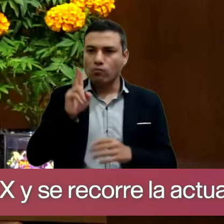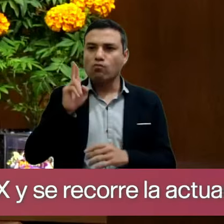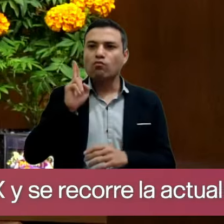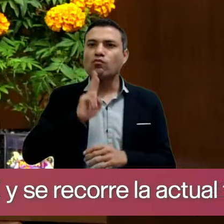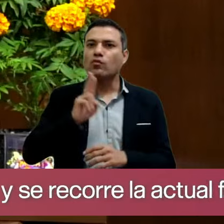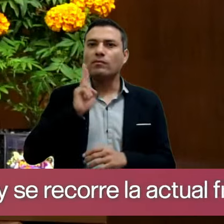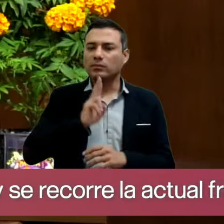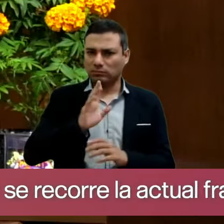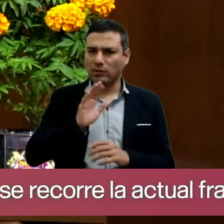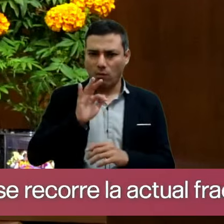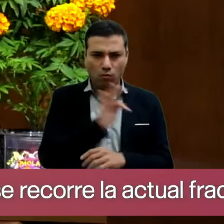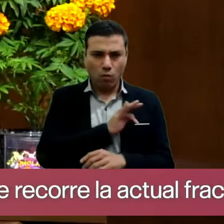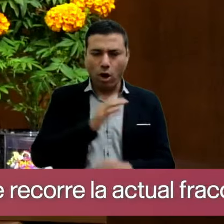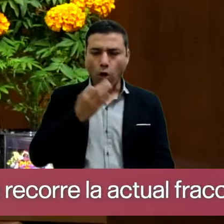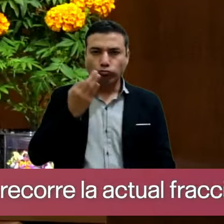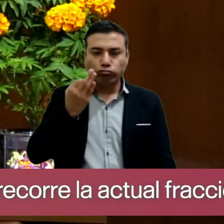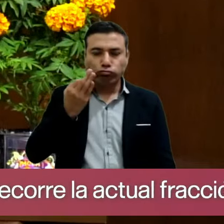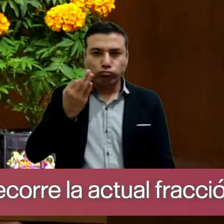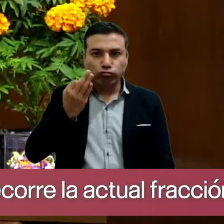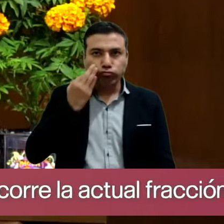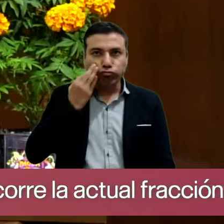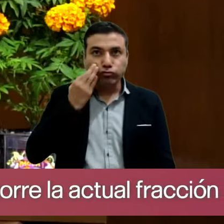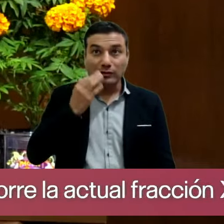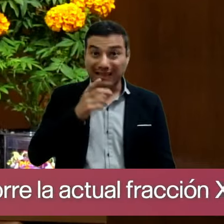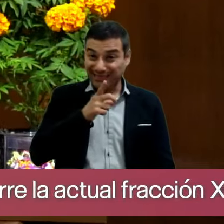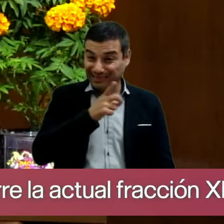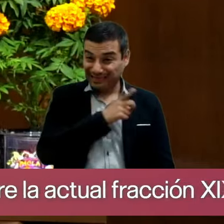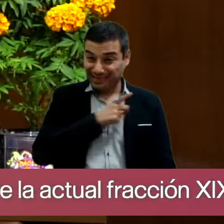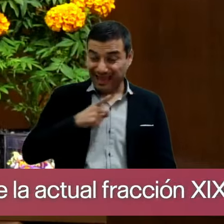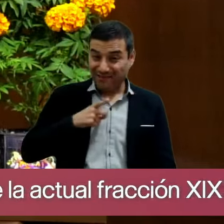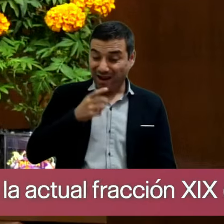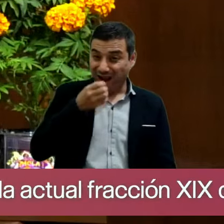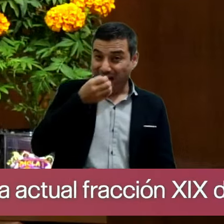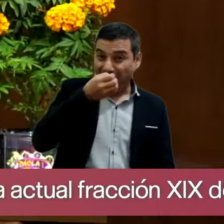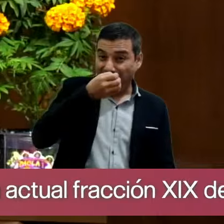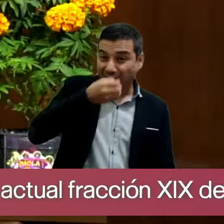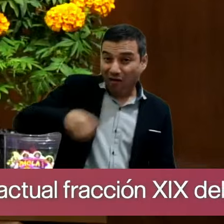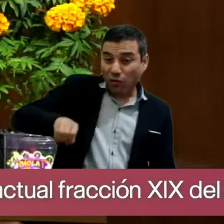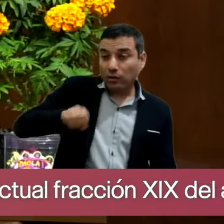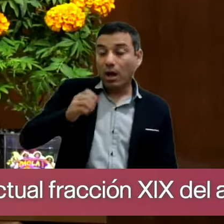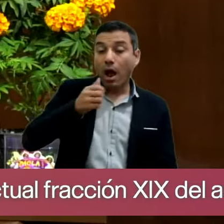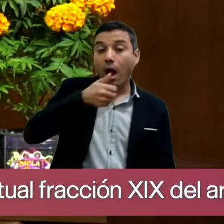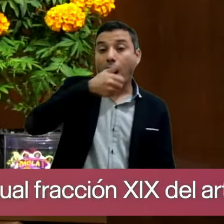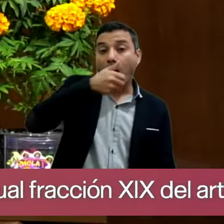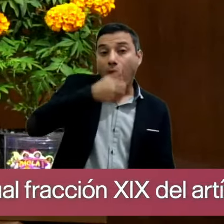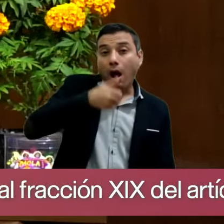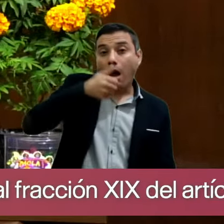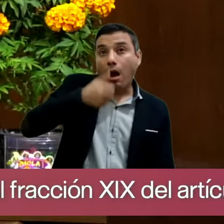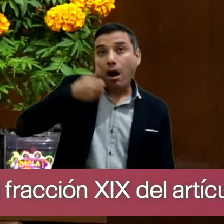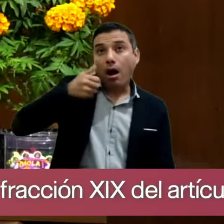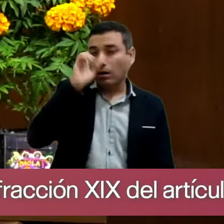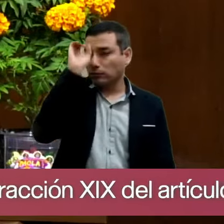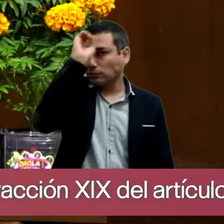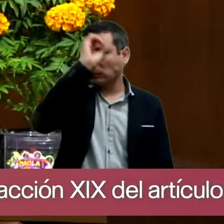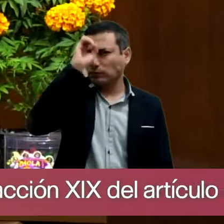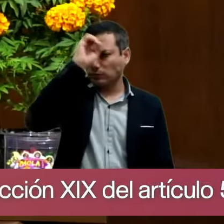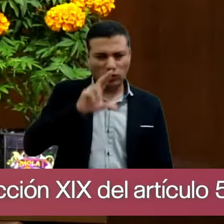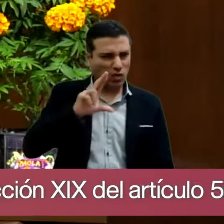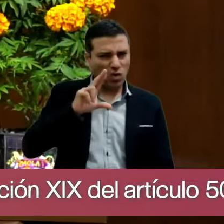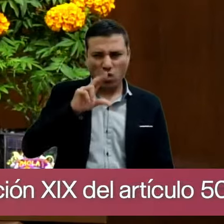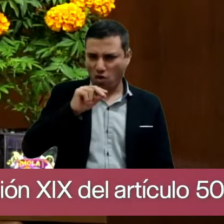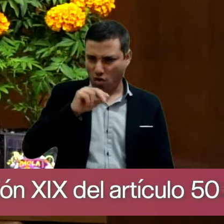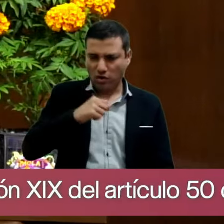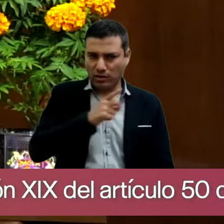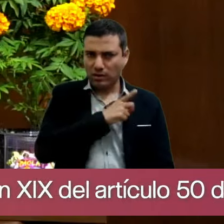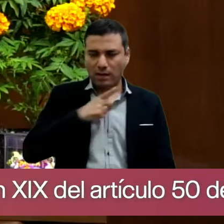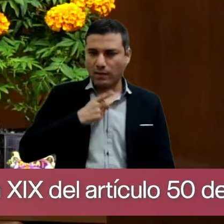sin necesidad de recurrir a interpretaciones ambiguas que sigan permitiendo estas